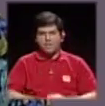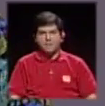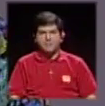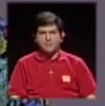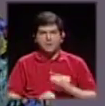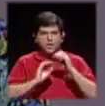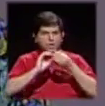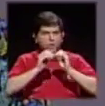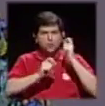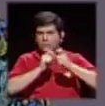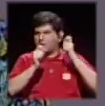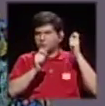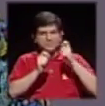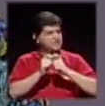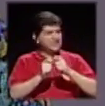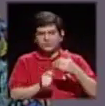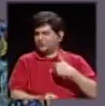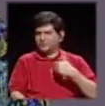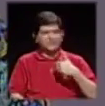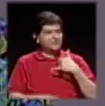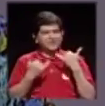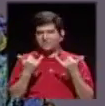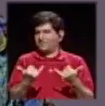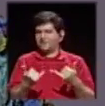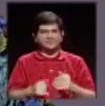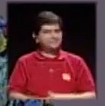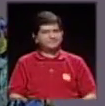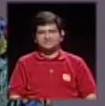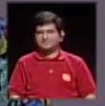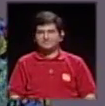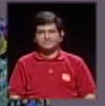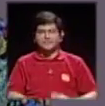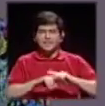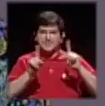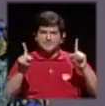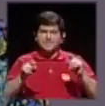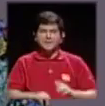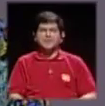Datos concretos no tengo ahorita, pero sí